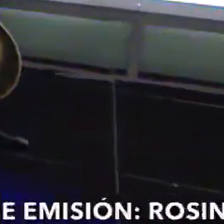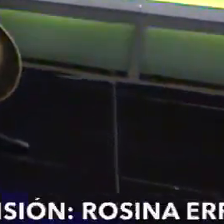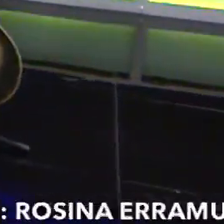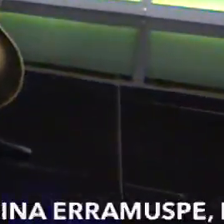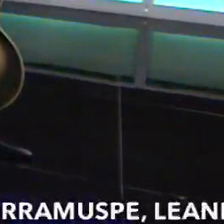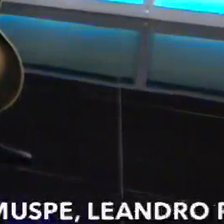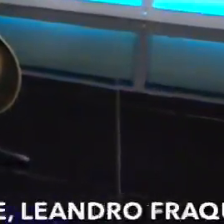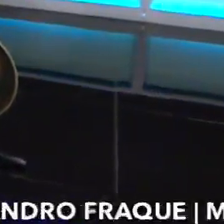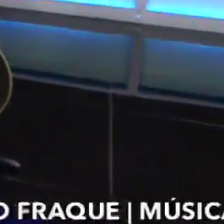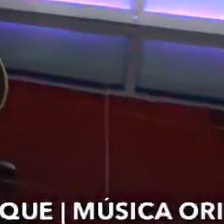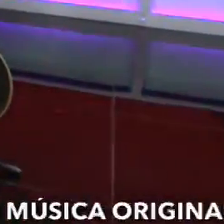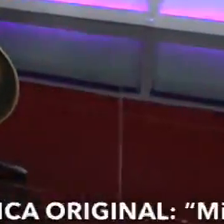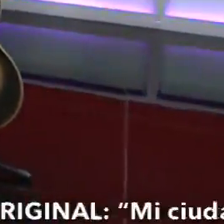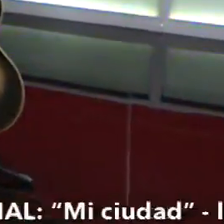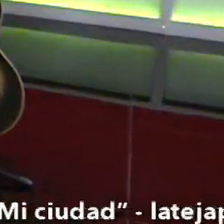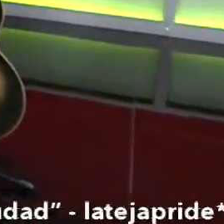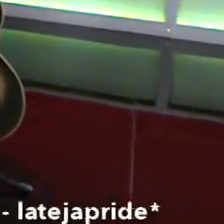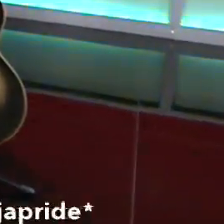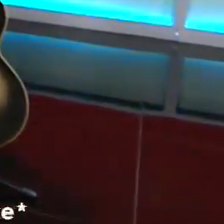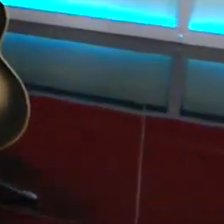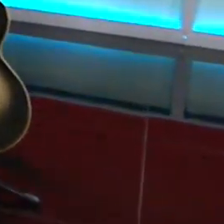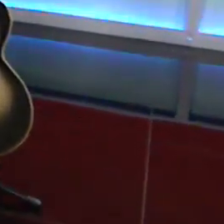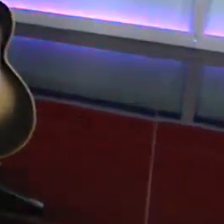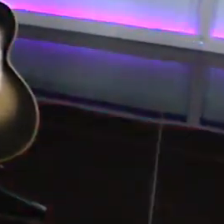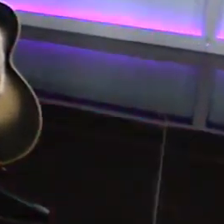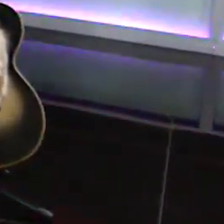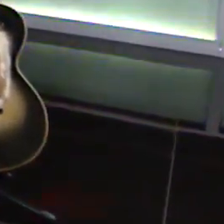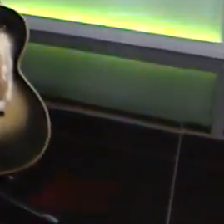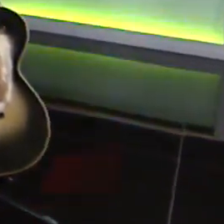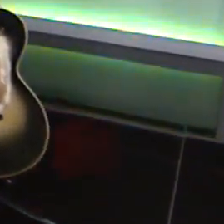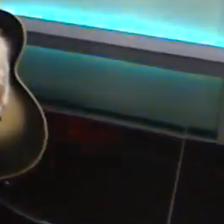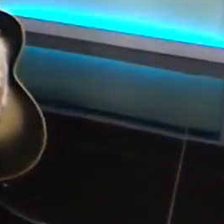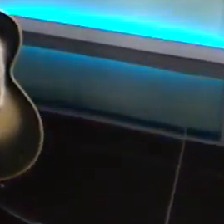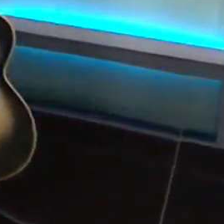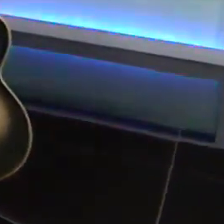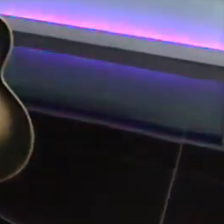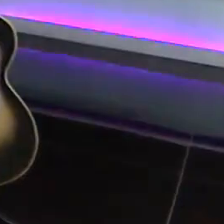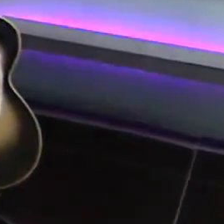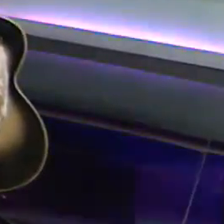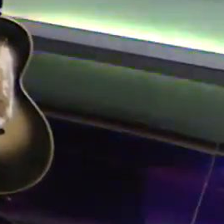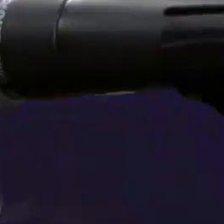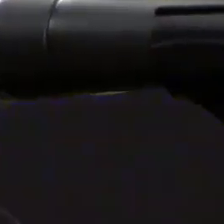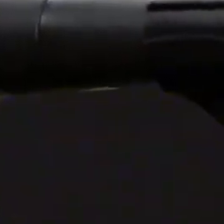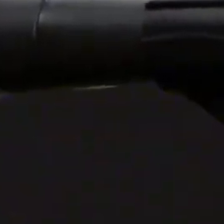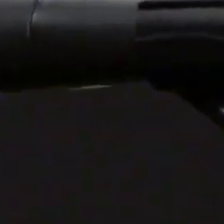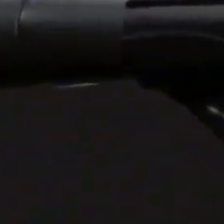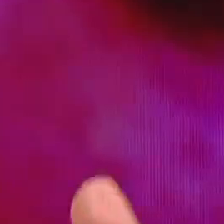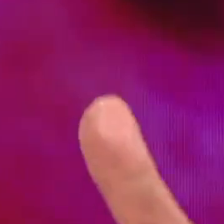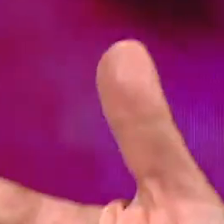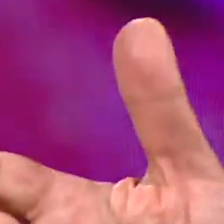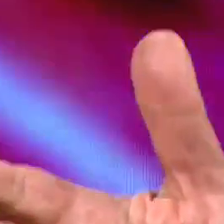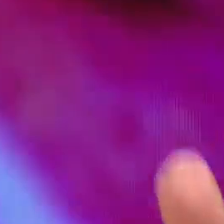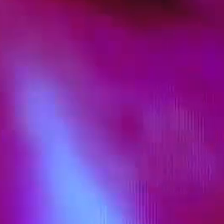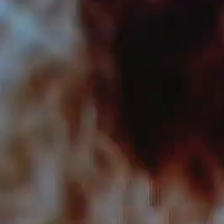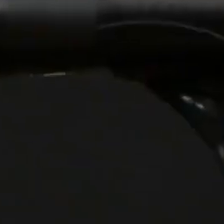de la humanidad, de la soledad, de la humanidad, de la soledad, de la humanidad, de la soledad, de la humanidad,